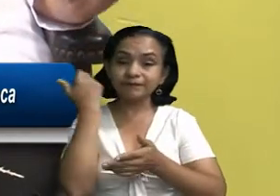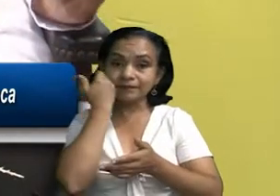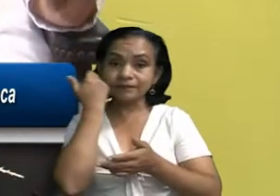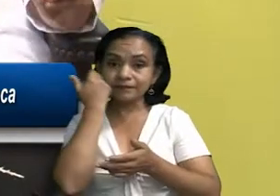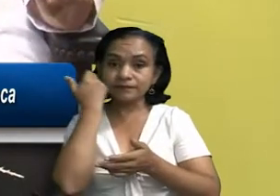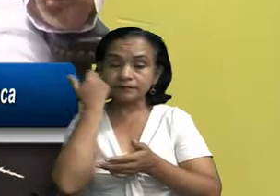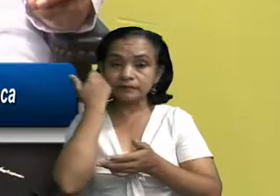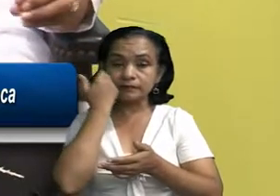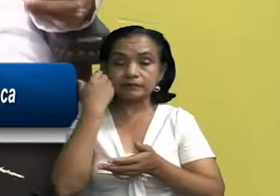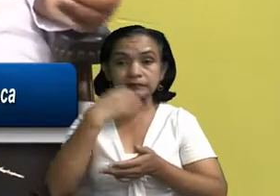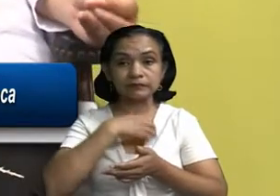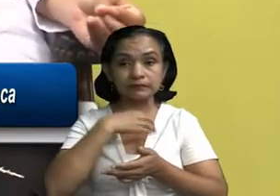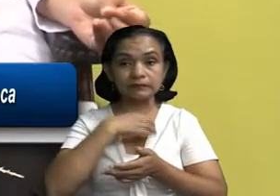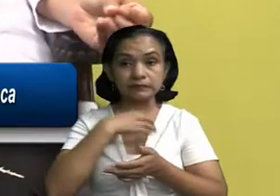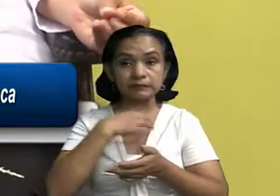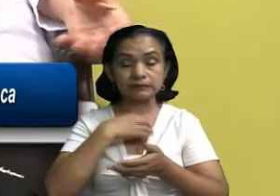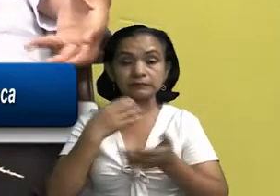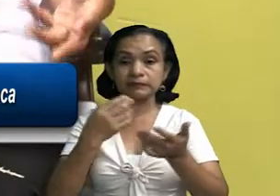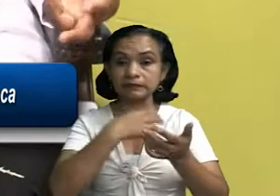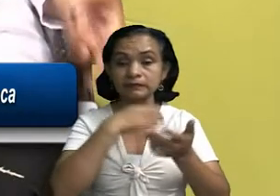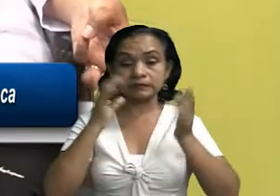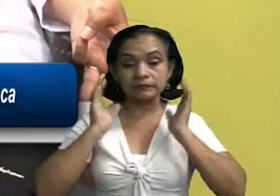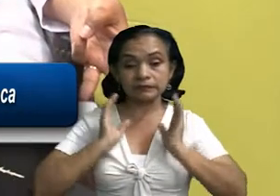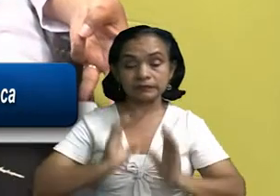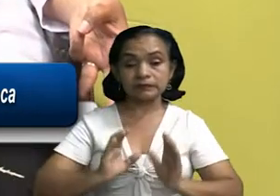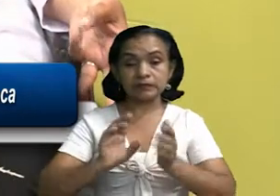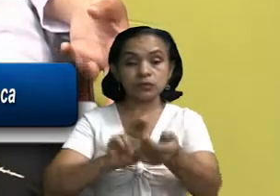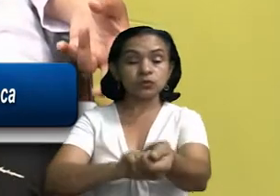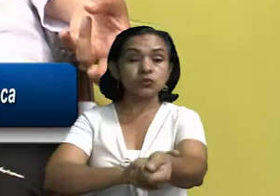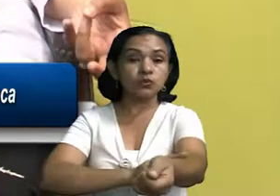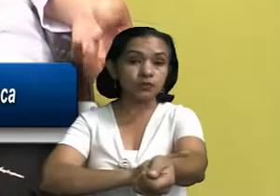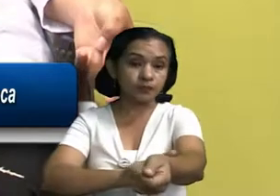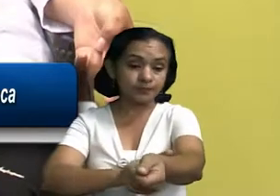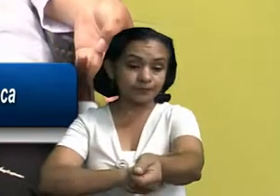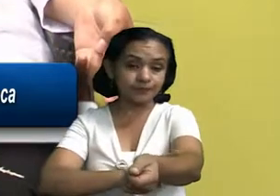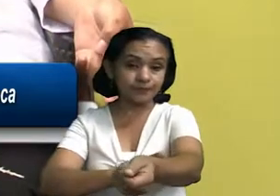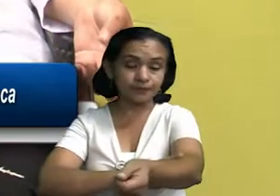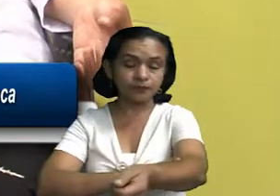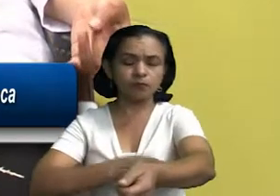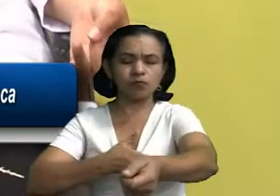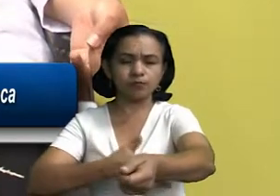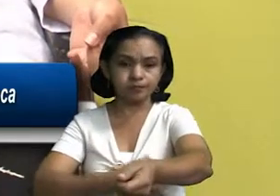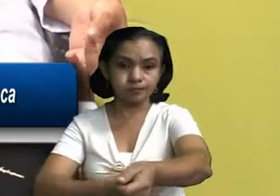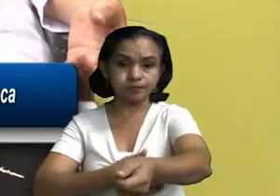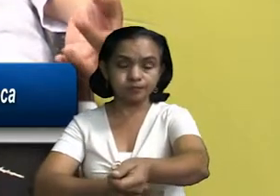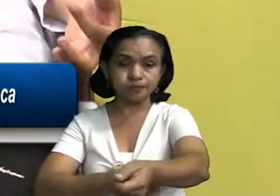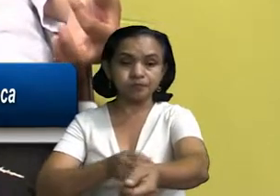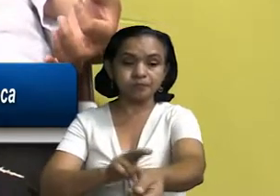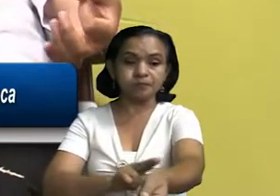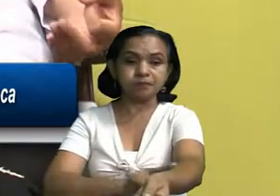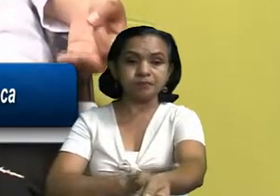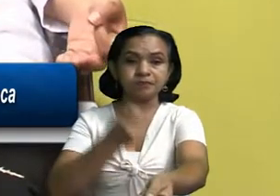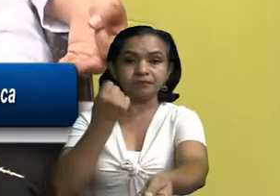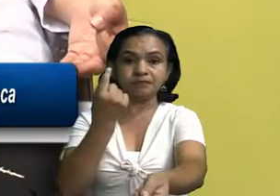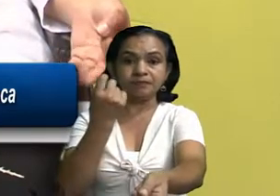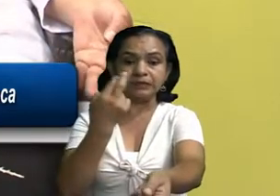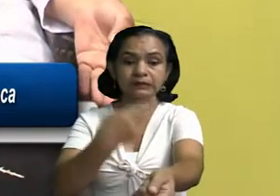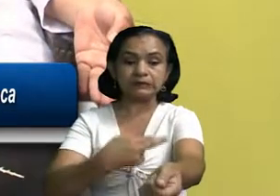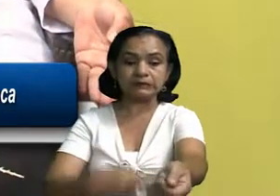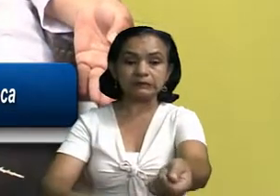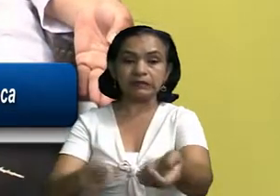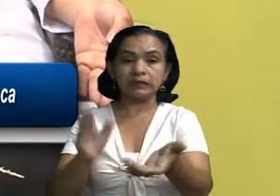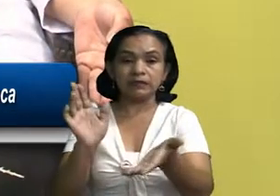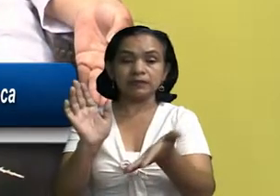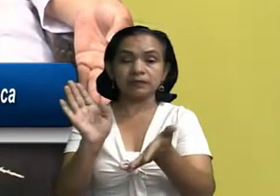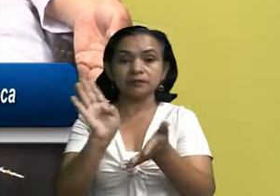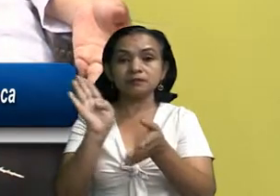nos compromete el sistema inmunológico, como la diabetes, como la hipertensión, anemia, el virus de la